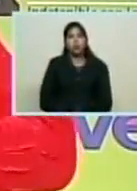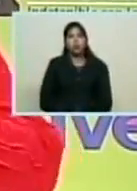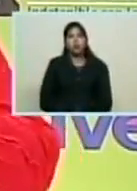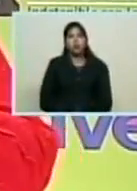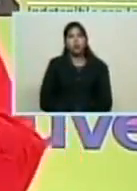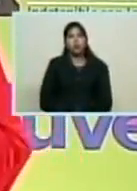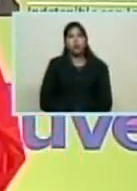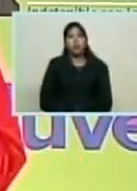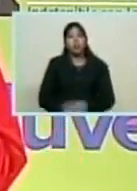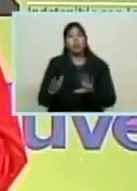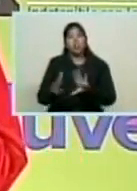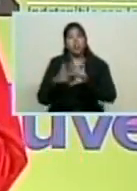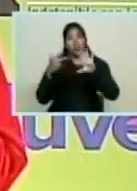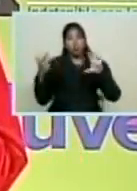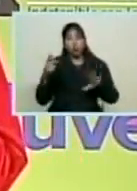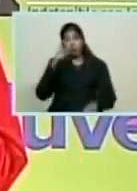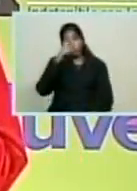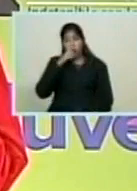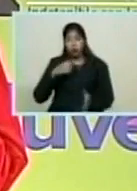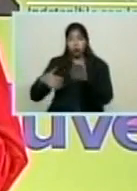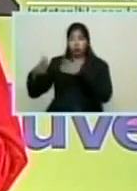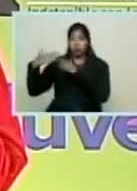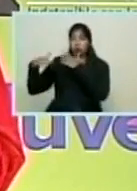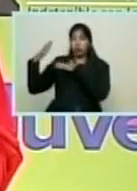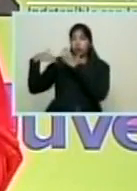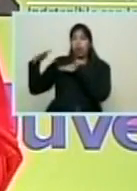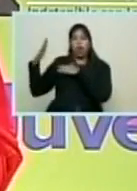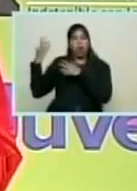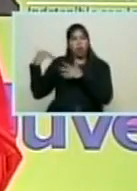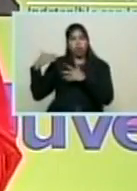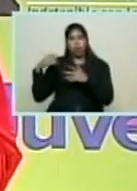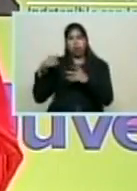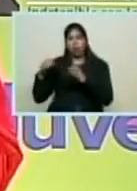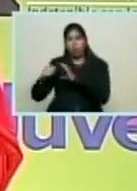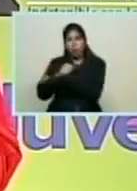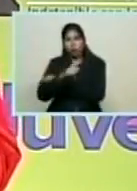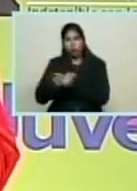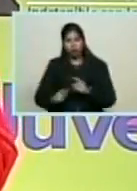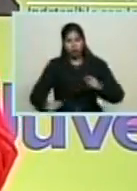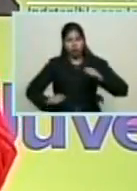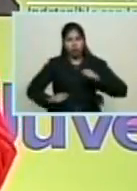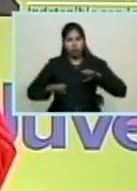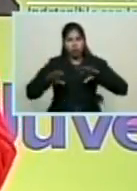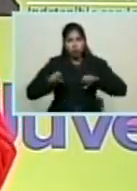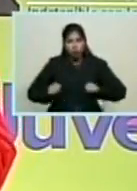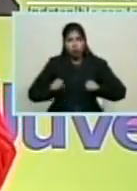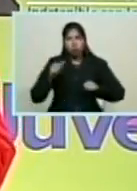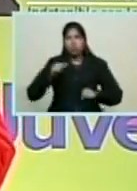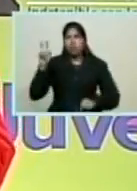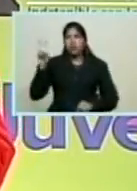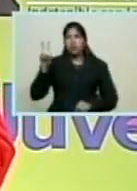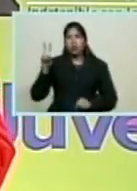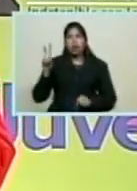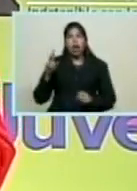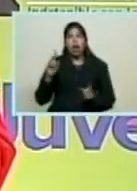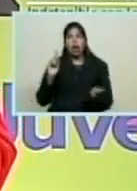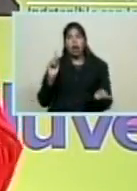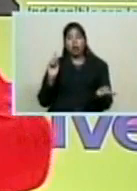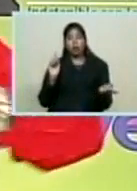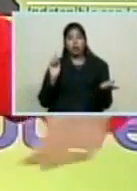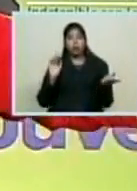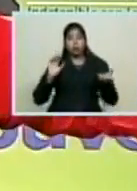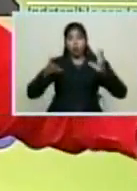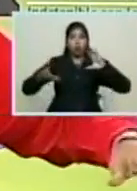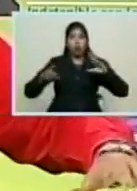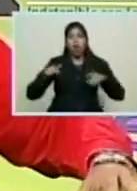Hace 18 años, cuando gobernaba la oligarquía, era al revés. Solo el 30% de los